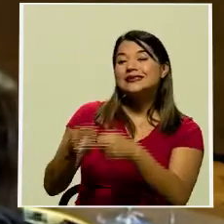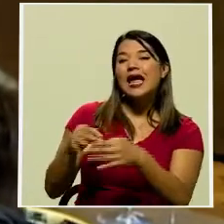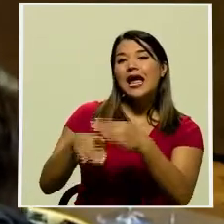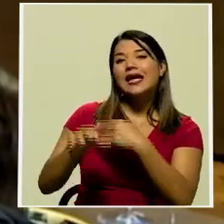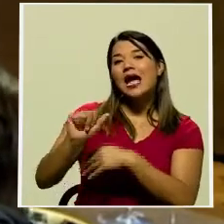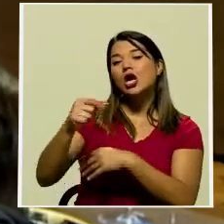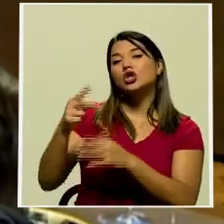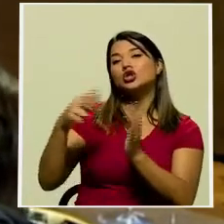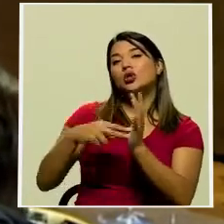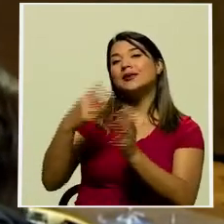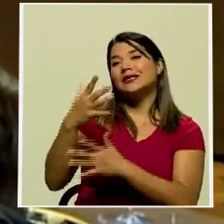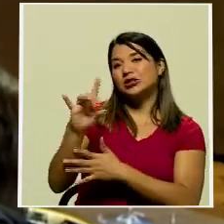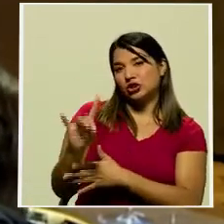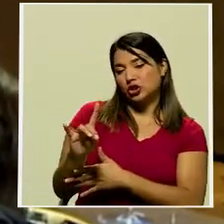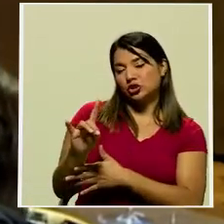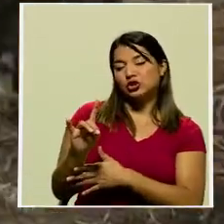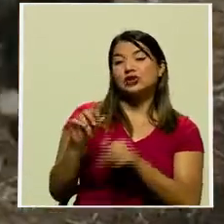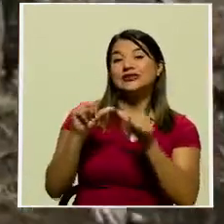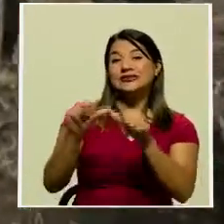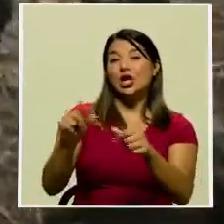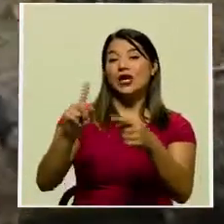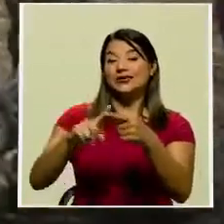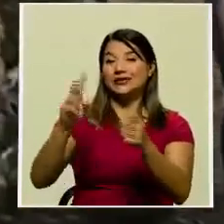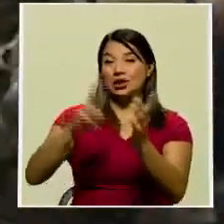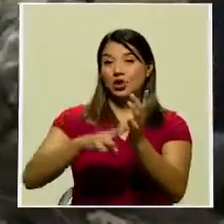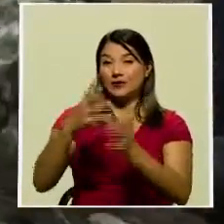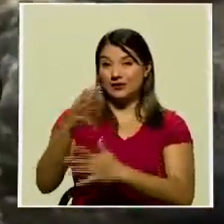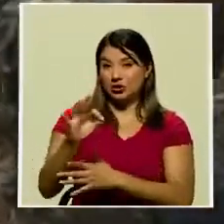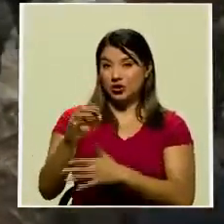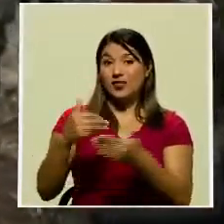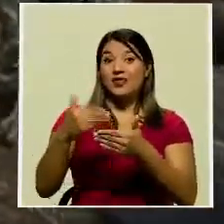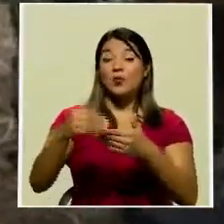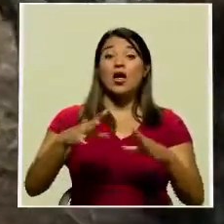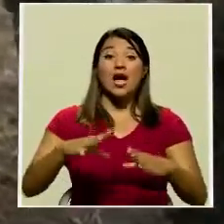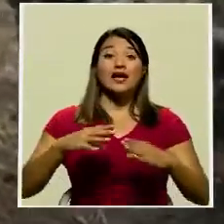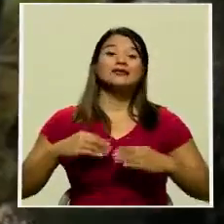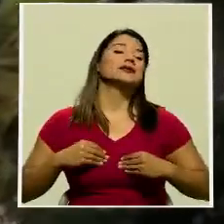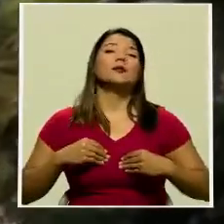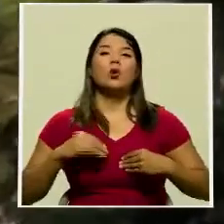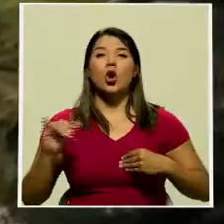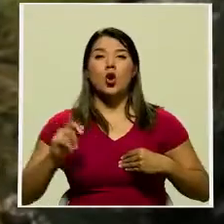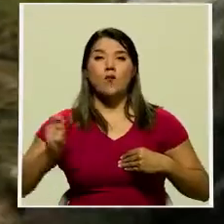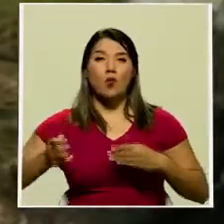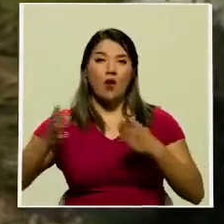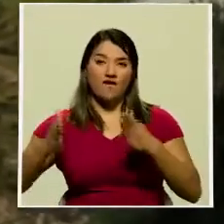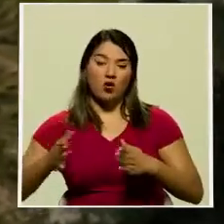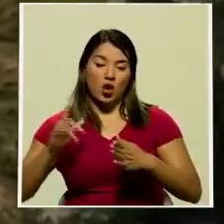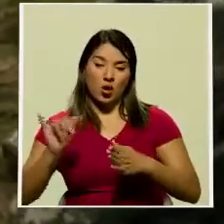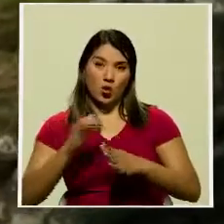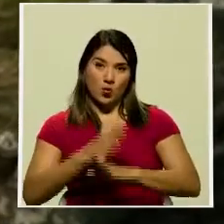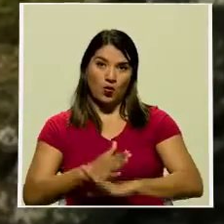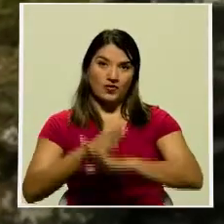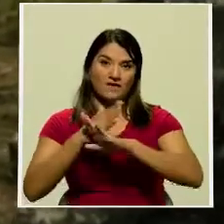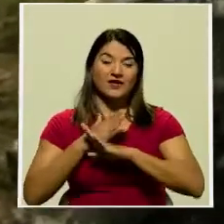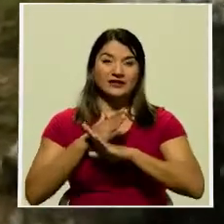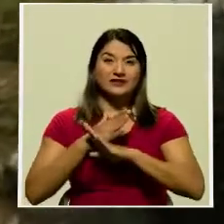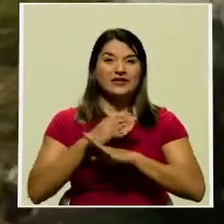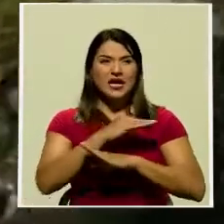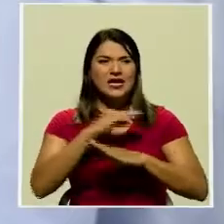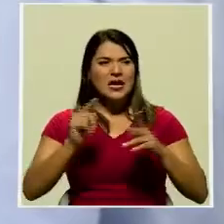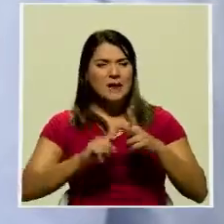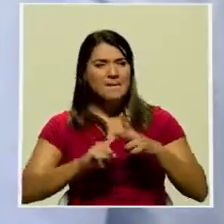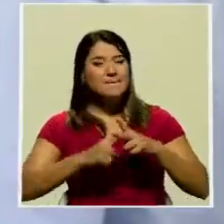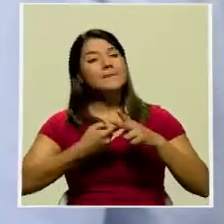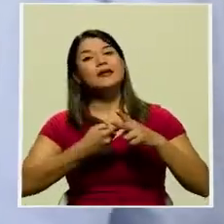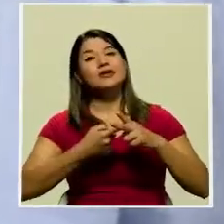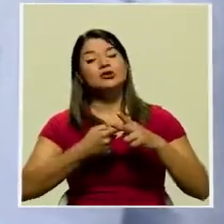en ese cargo hasta 2019. Entonces asumió la cartera de Defensa y enfrentó la peor arremetida de los grupos armados desde la